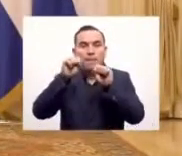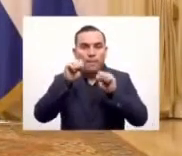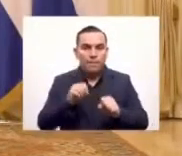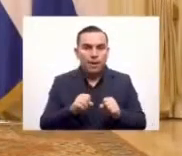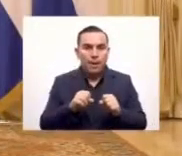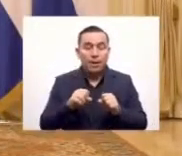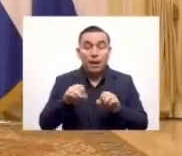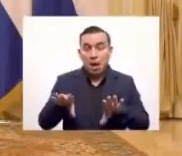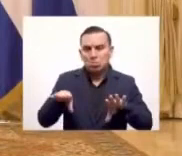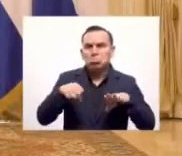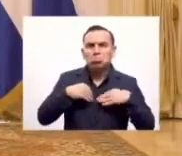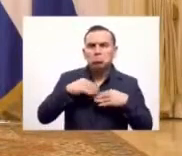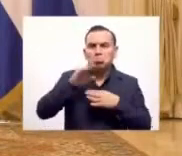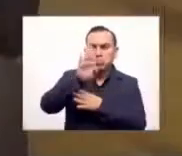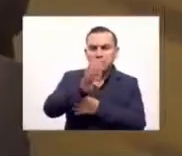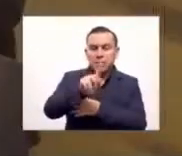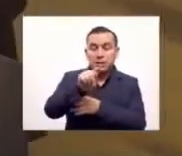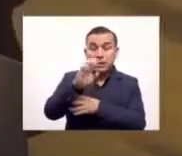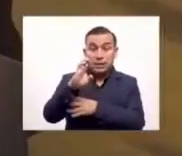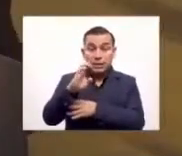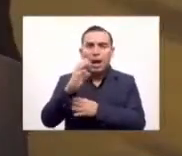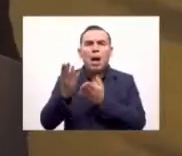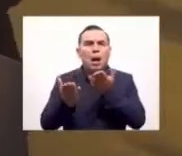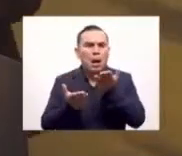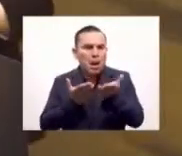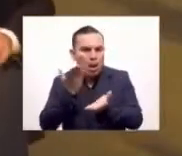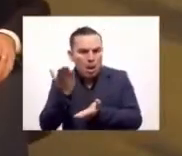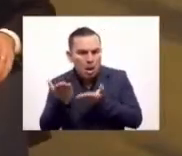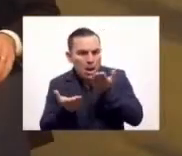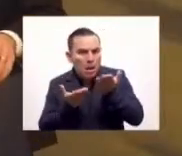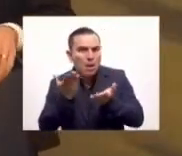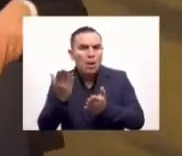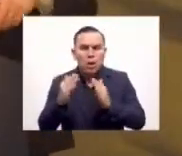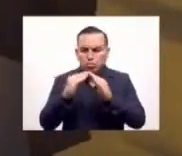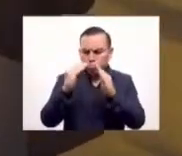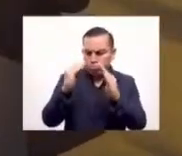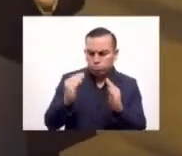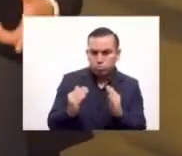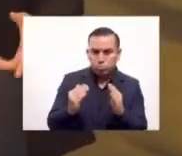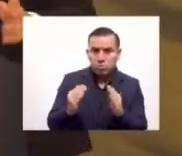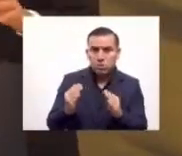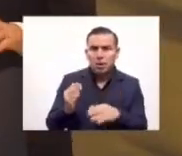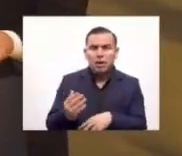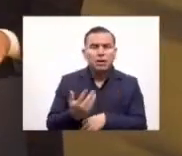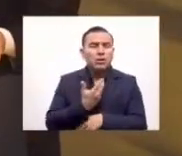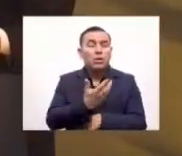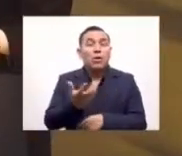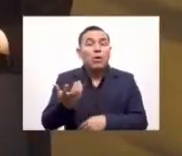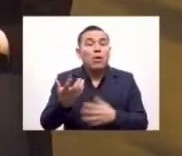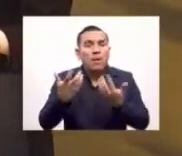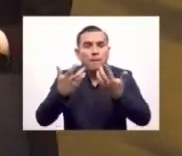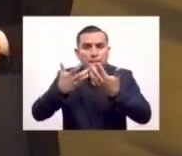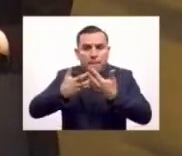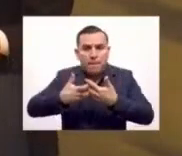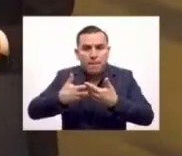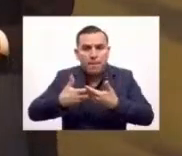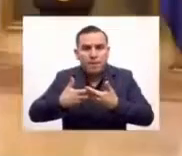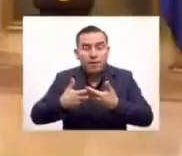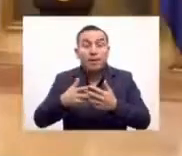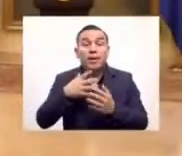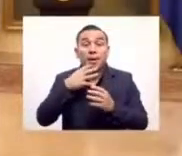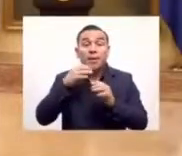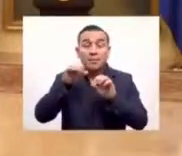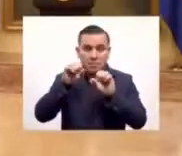eran ese tipo de tecnologías muy demandadas. Hoy ya no es suficiente. El inglés